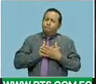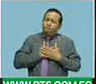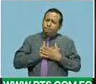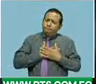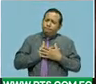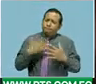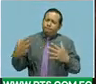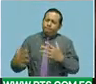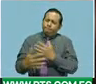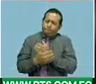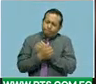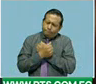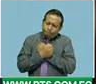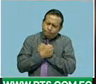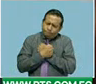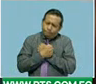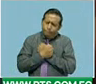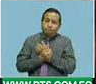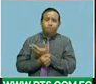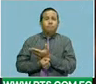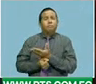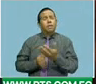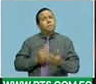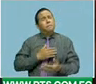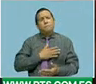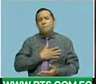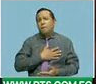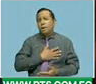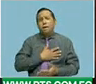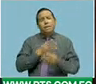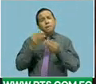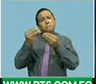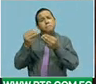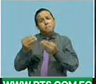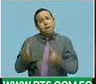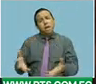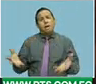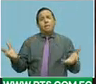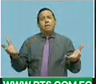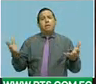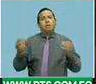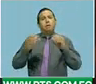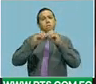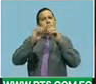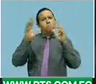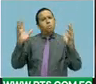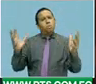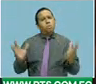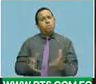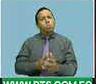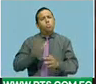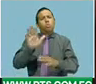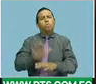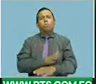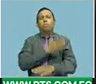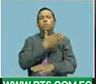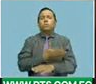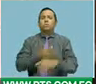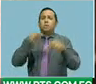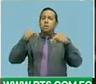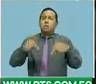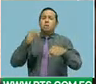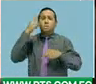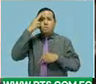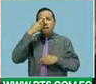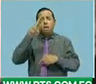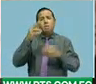esta pérdida tan lamentable para el mundo artístico y para México. El